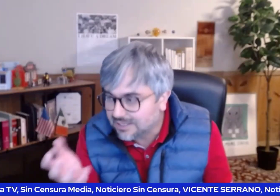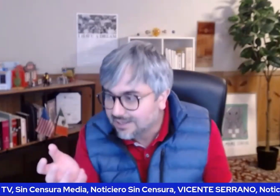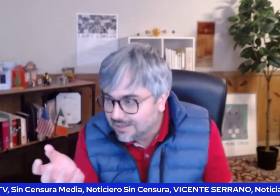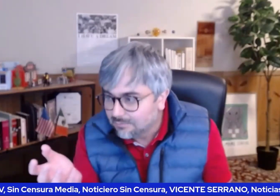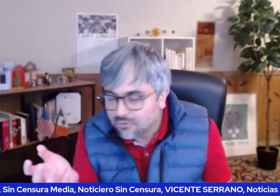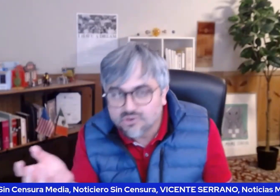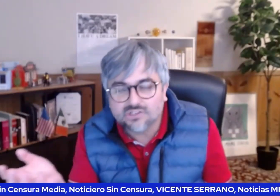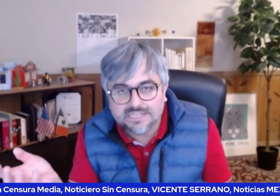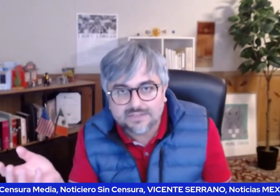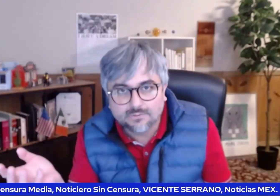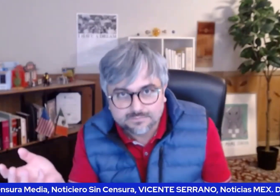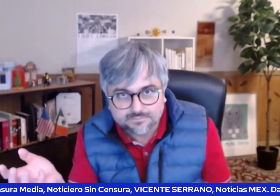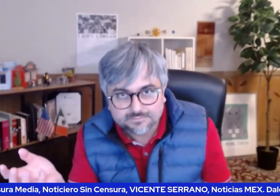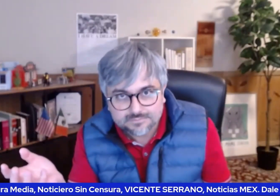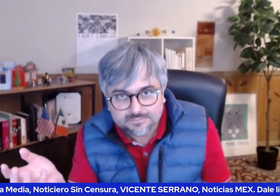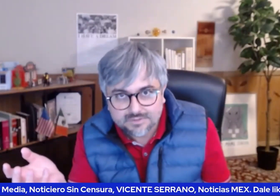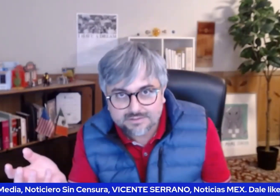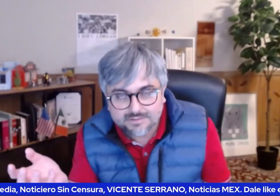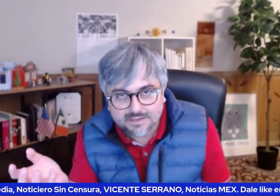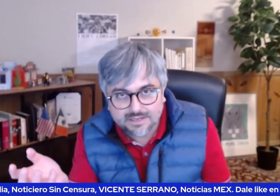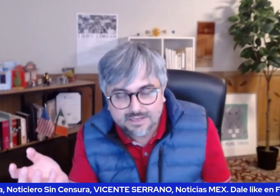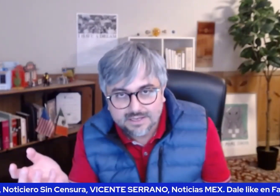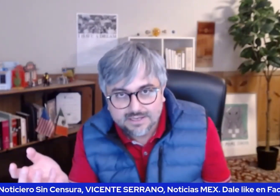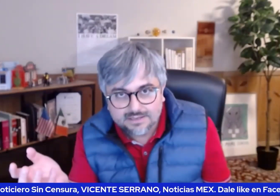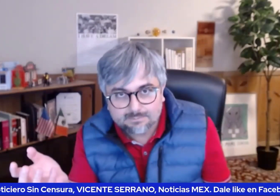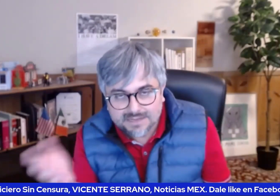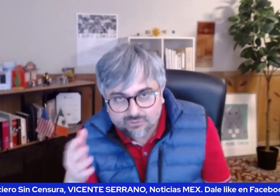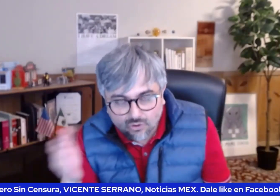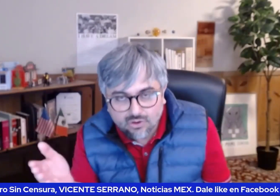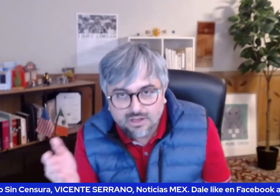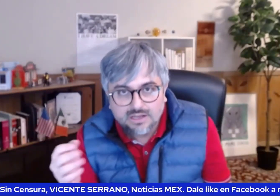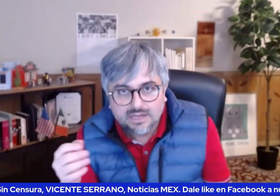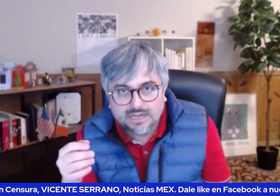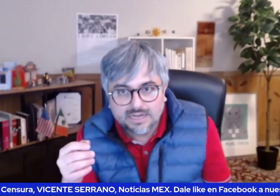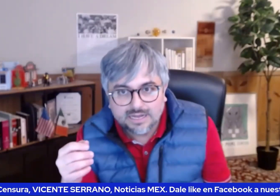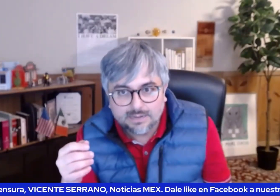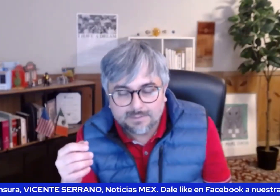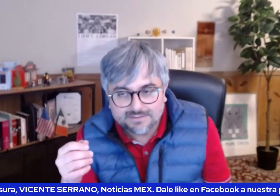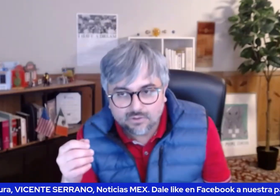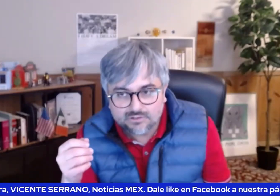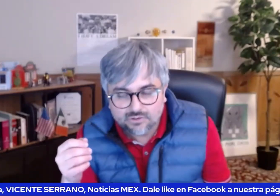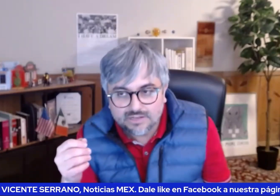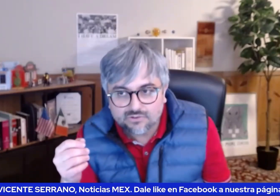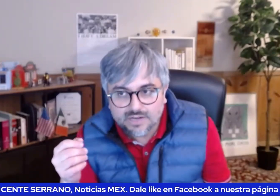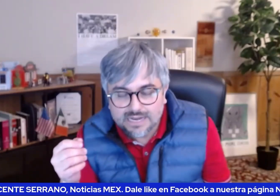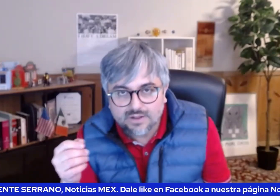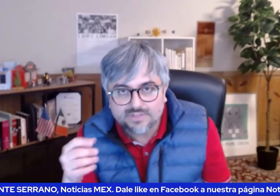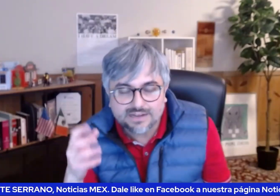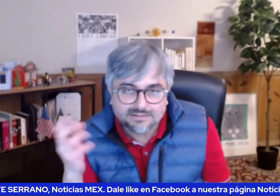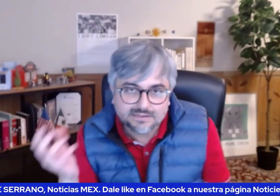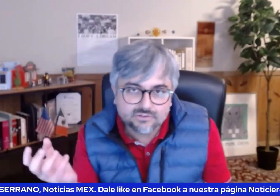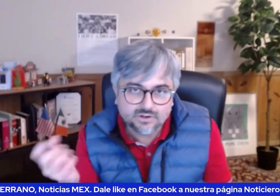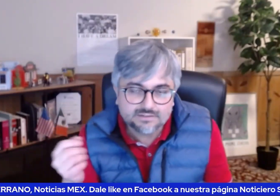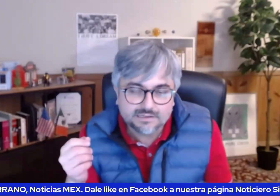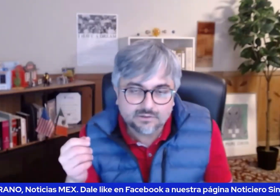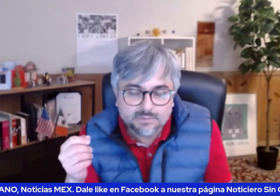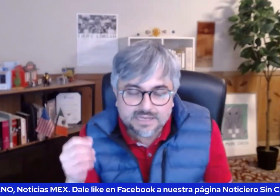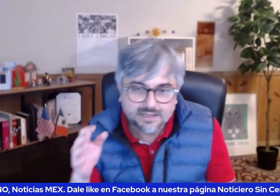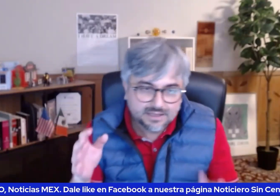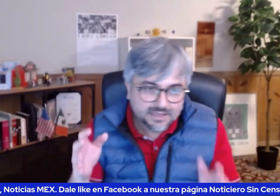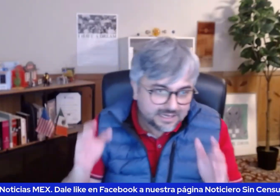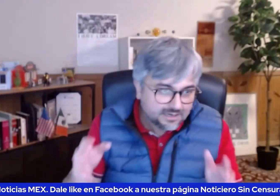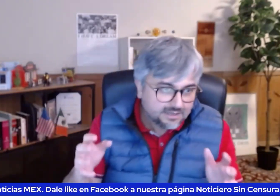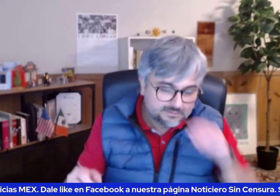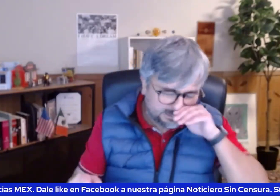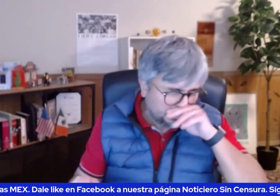es porque Muñoz Ledo se pasó al Partido Acción Nacional durante las elecciones del